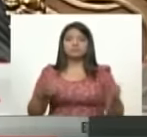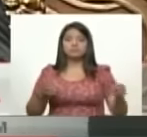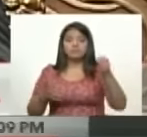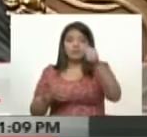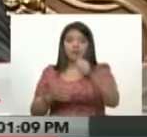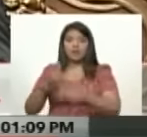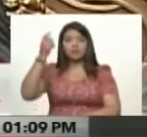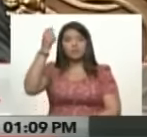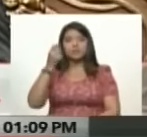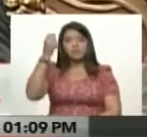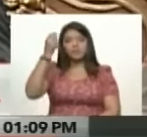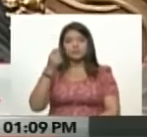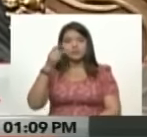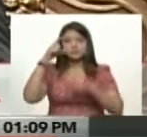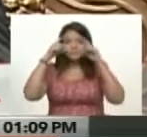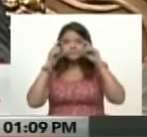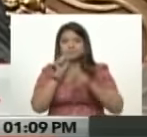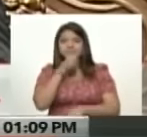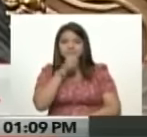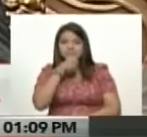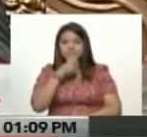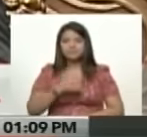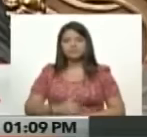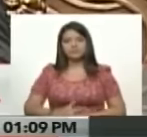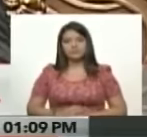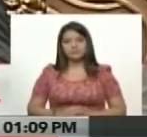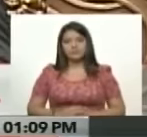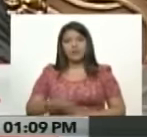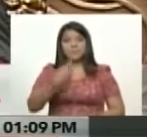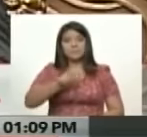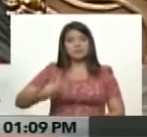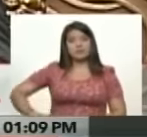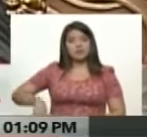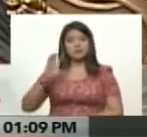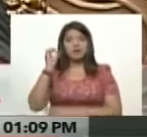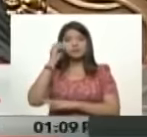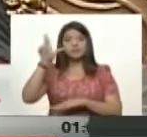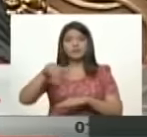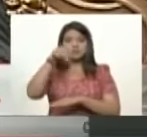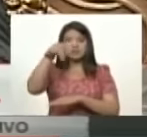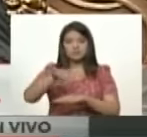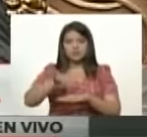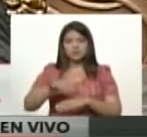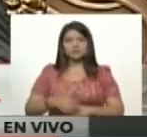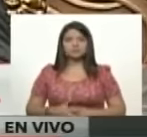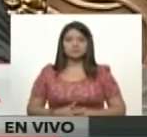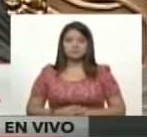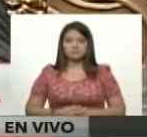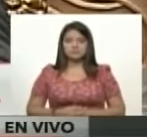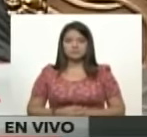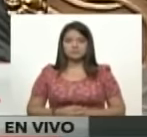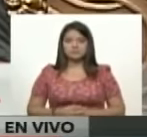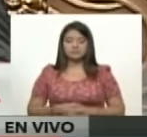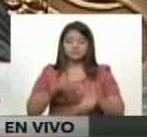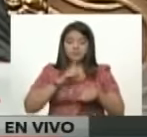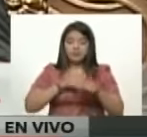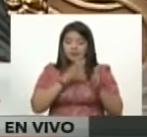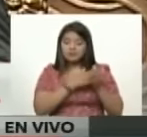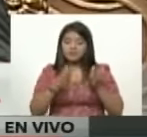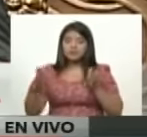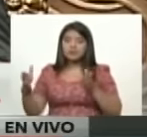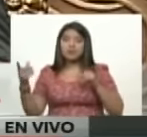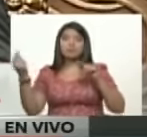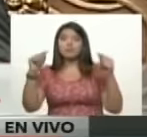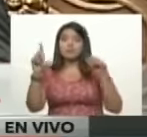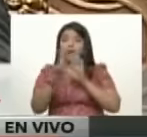diputado Henry Lisandro Ramos Alud como presidente de la Asamblea Nacional para el periodo anual de sesión